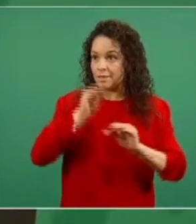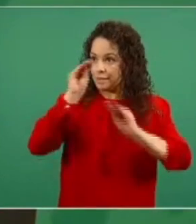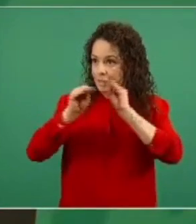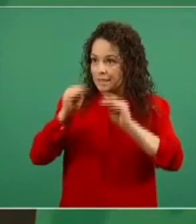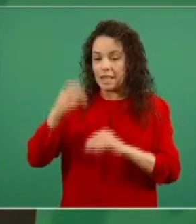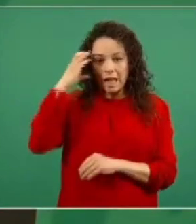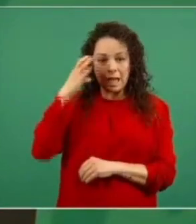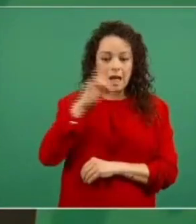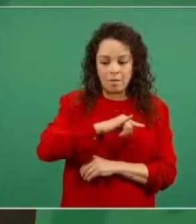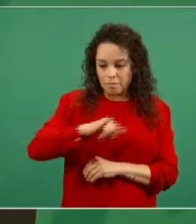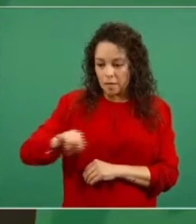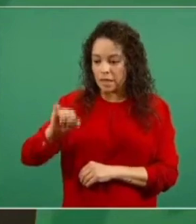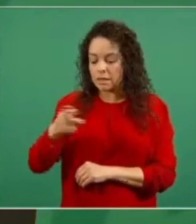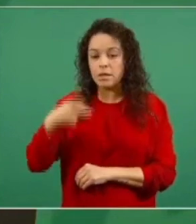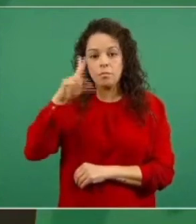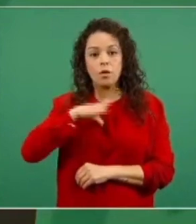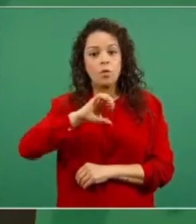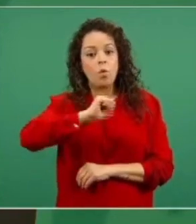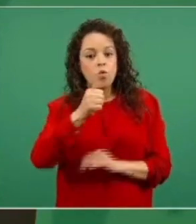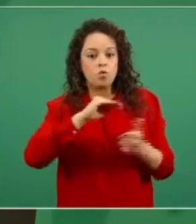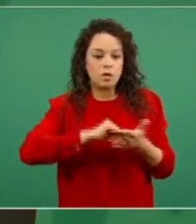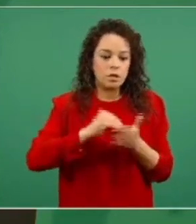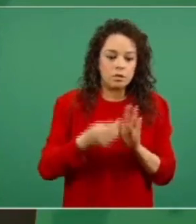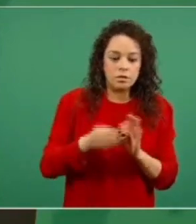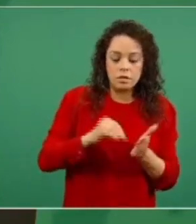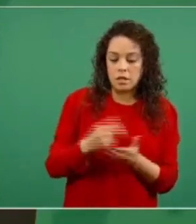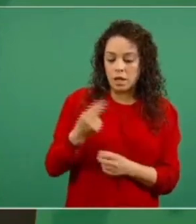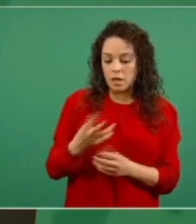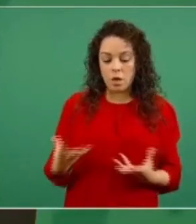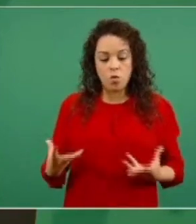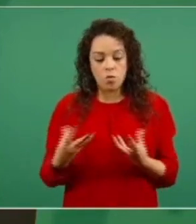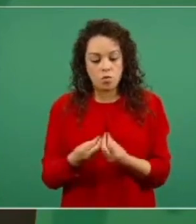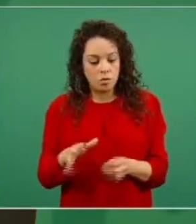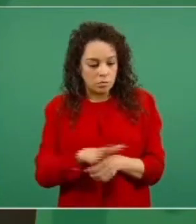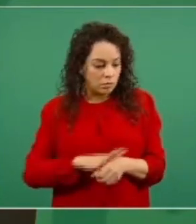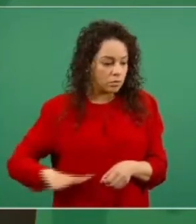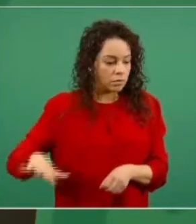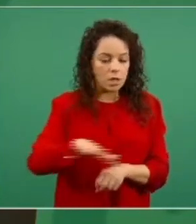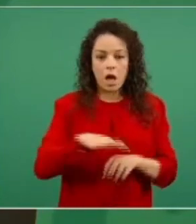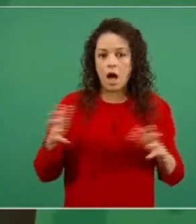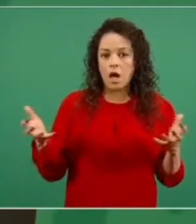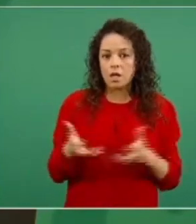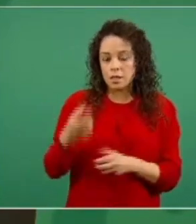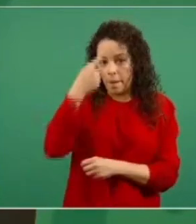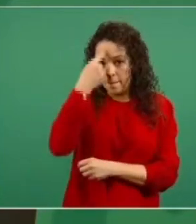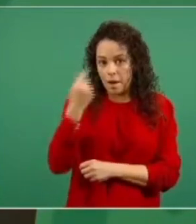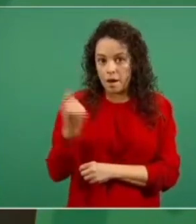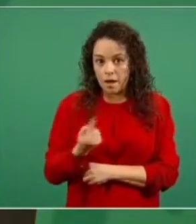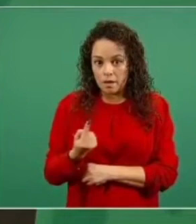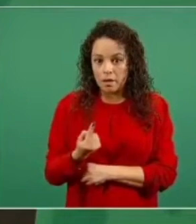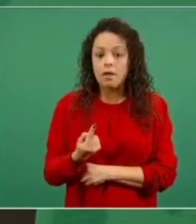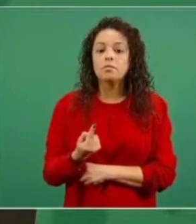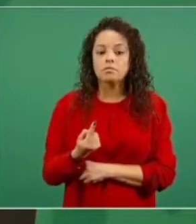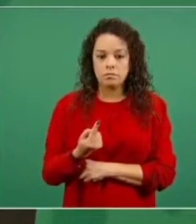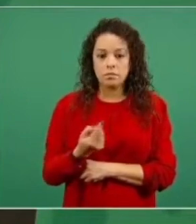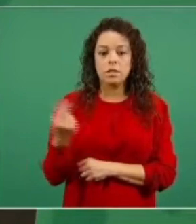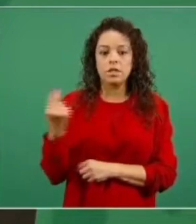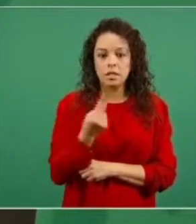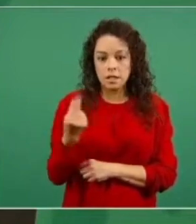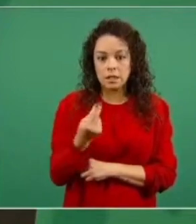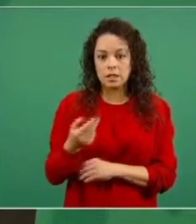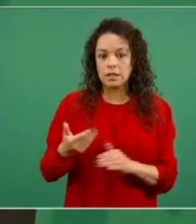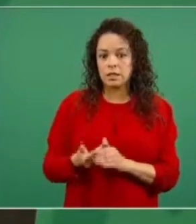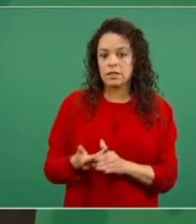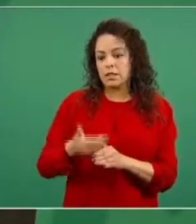de alternativas y de estrategias que estamos trabajando también a nivel sectorial para tener ingresos anticipados,